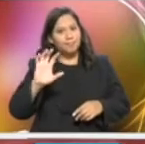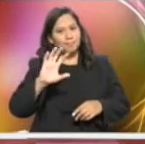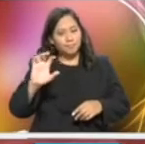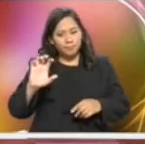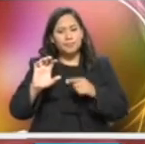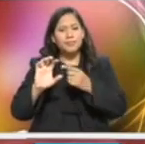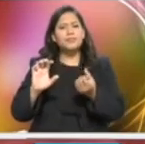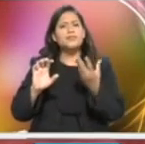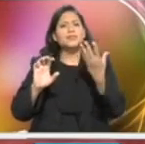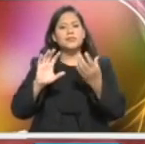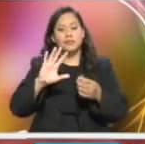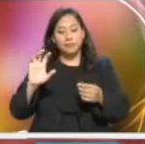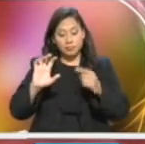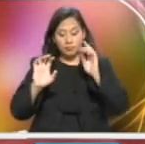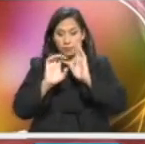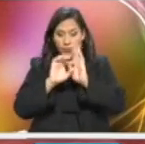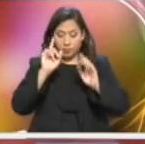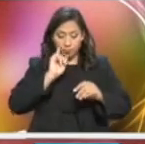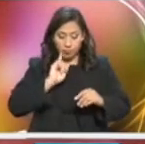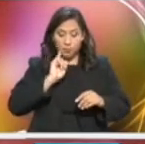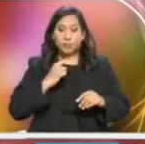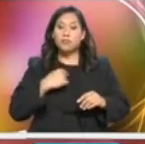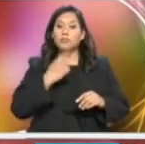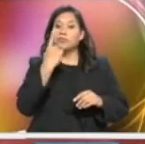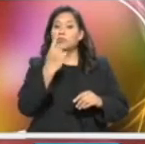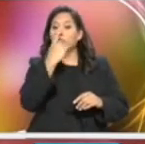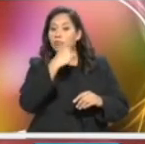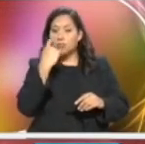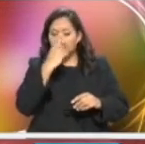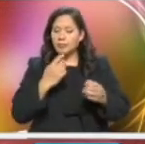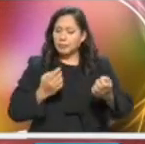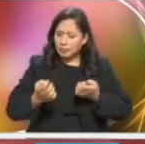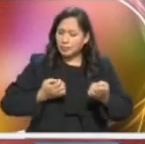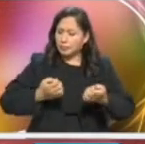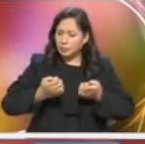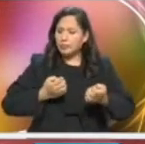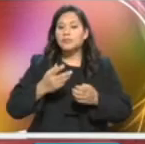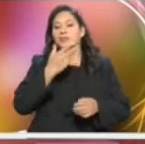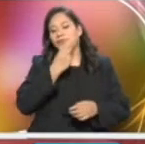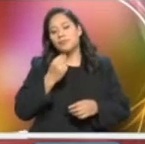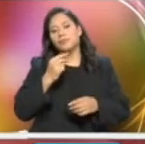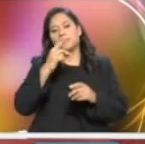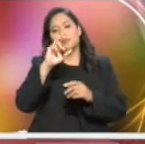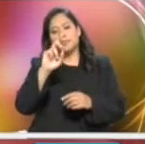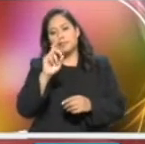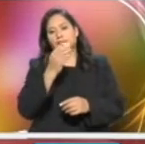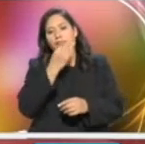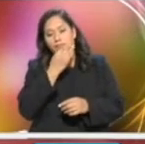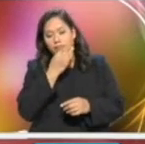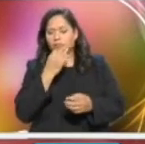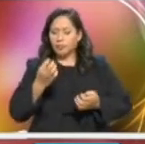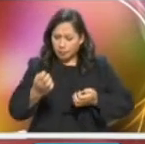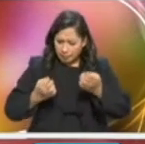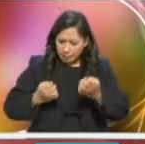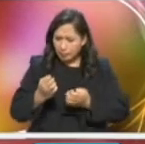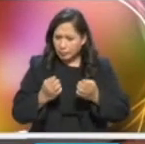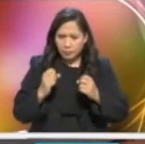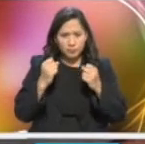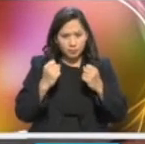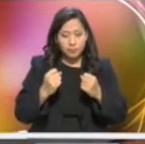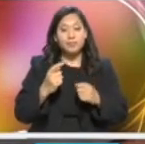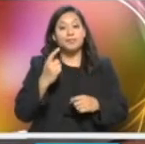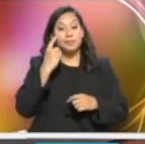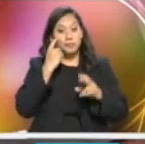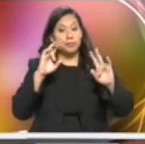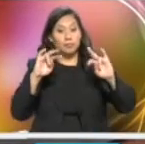son 500, en una mujer es 1 hora de algo muy intenso. En el caso de un hombre es una media hora de algo intenso. Entonces,